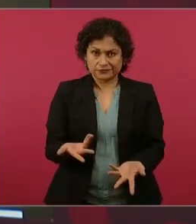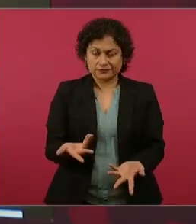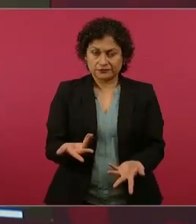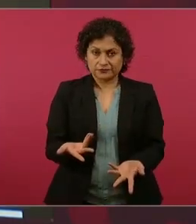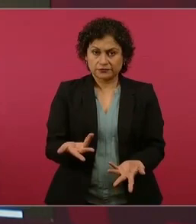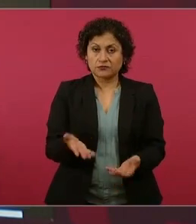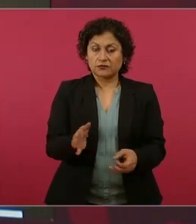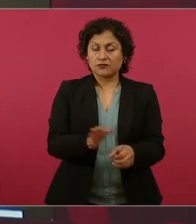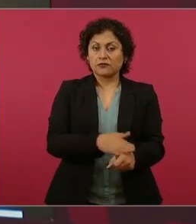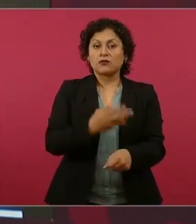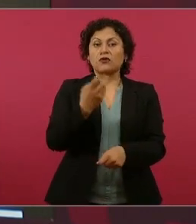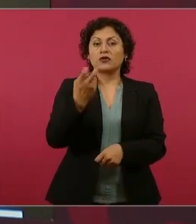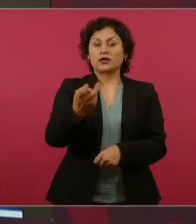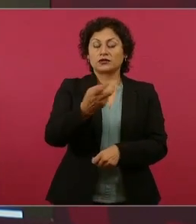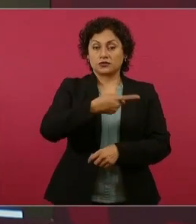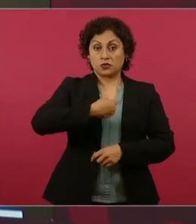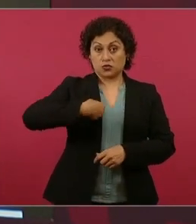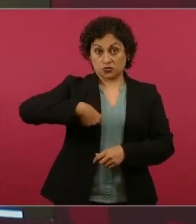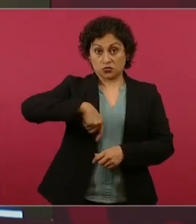admitir que